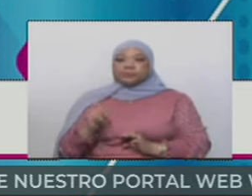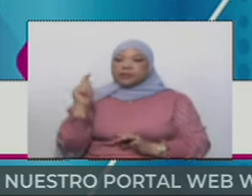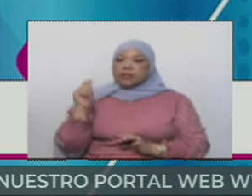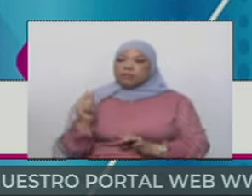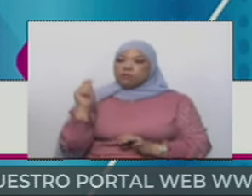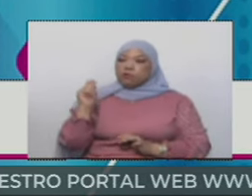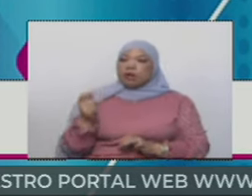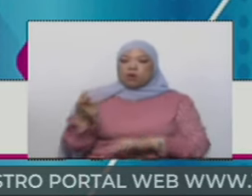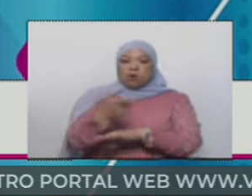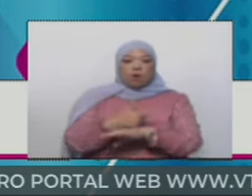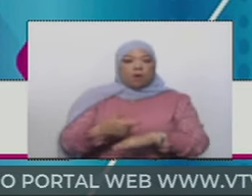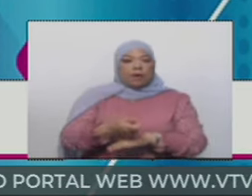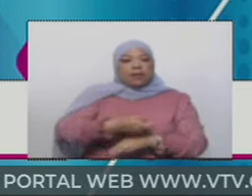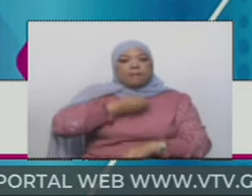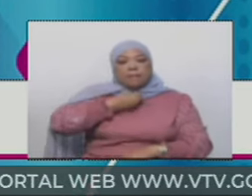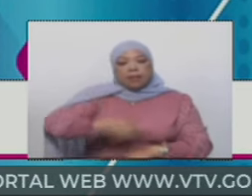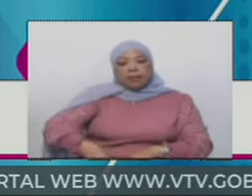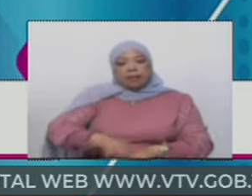Gobernación tal, dale pues.